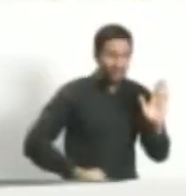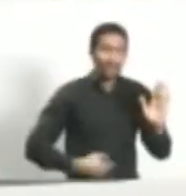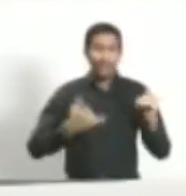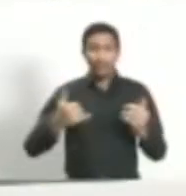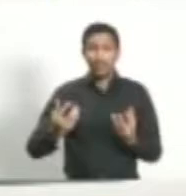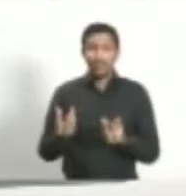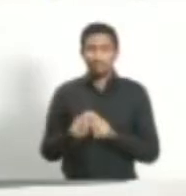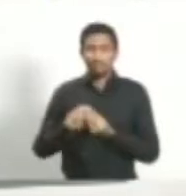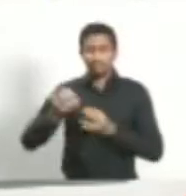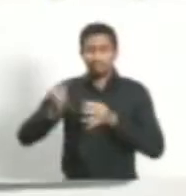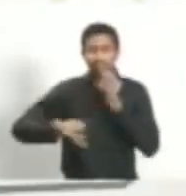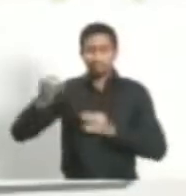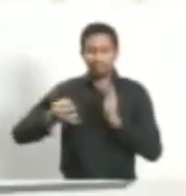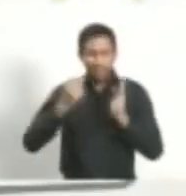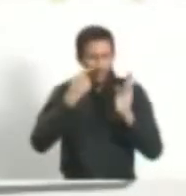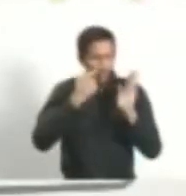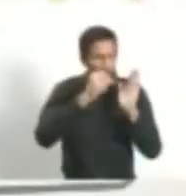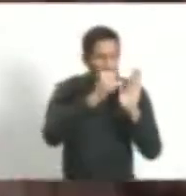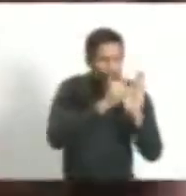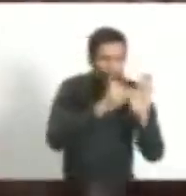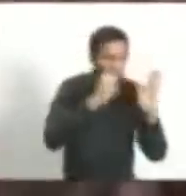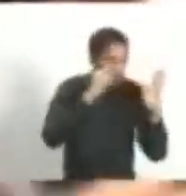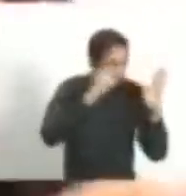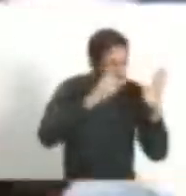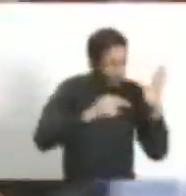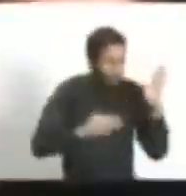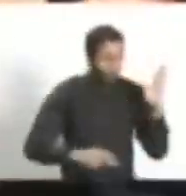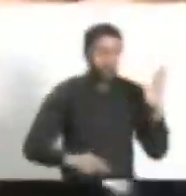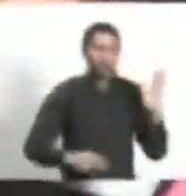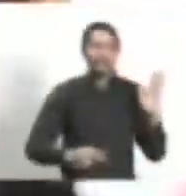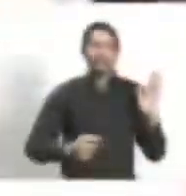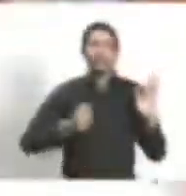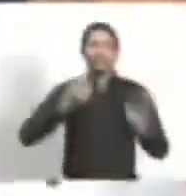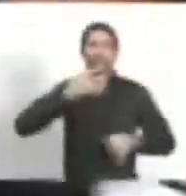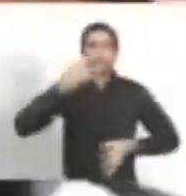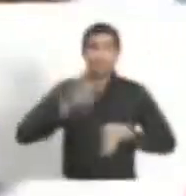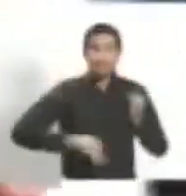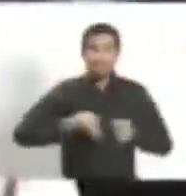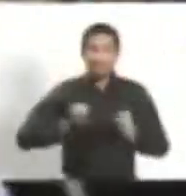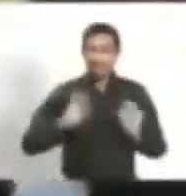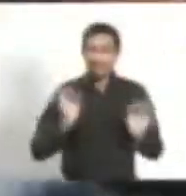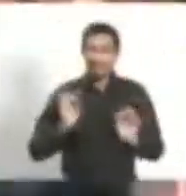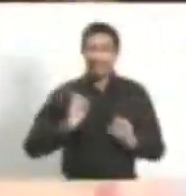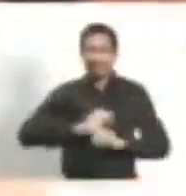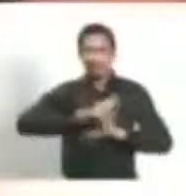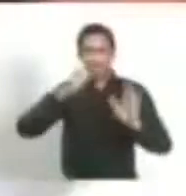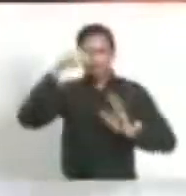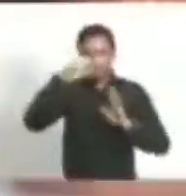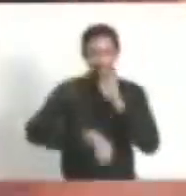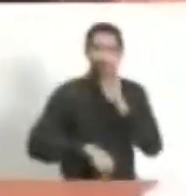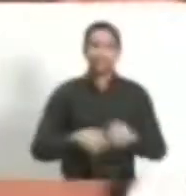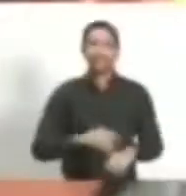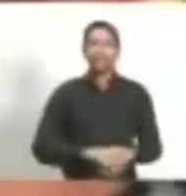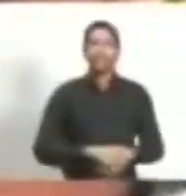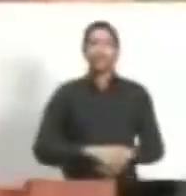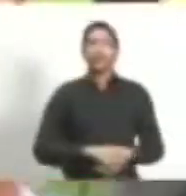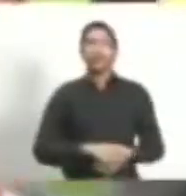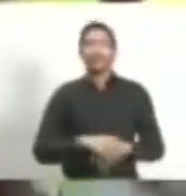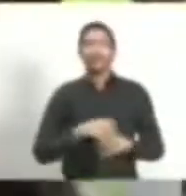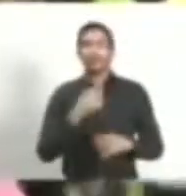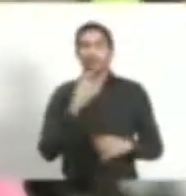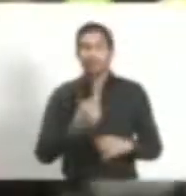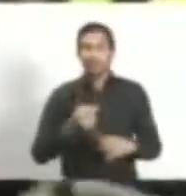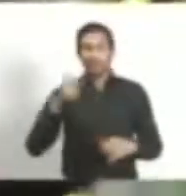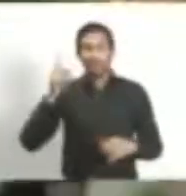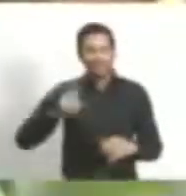no ha tomado como una decisión estructural. Aún hay mucha tela por cortar en las altas cortes y los ciudadanos esperan que los fallos sean más